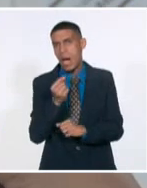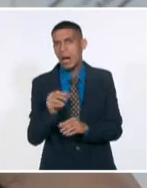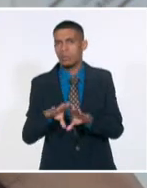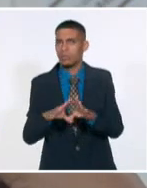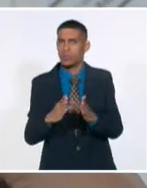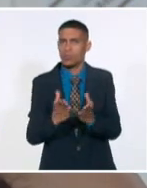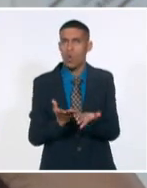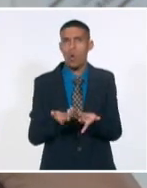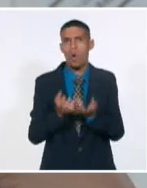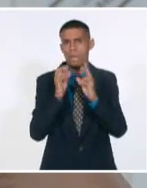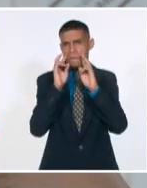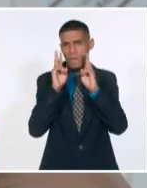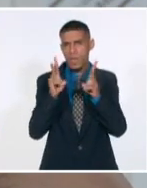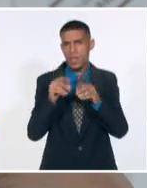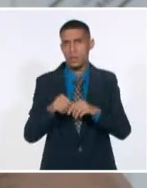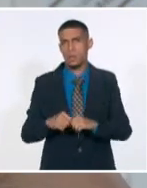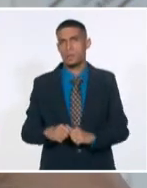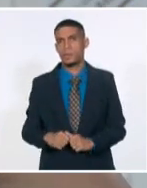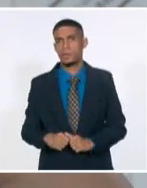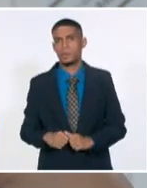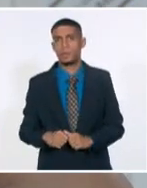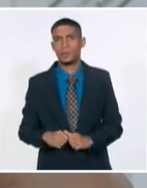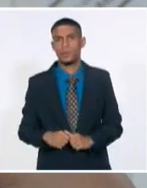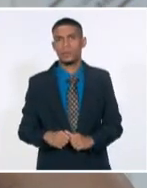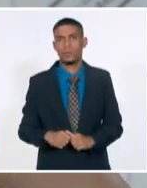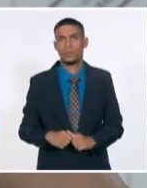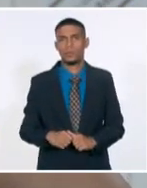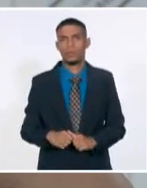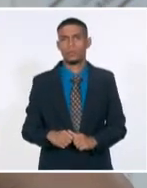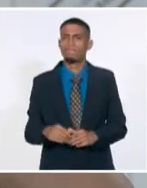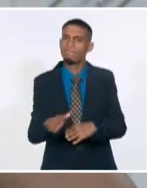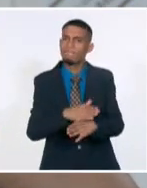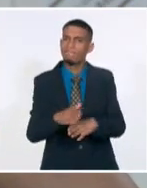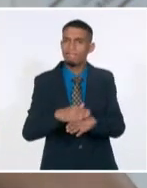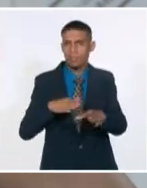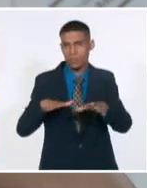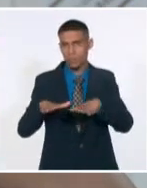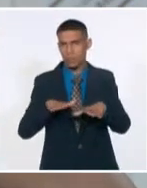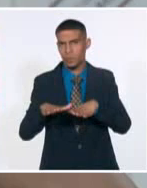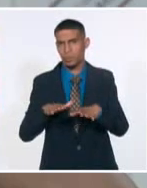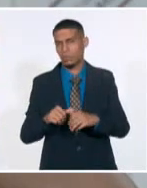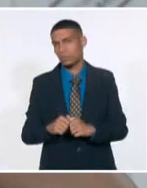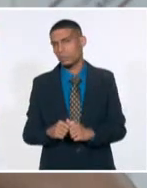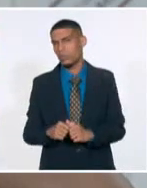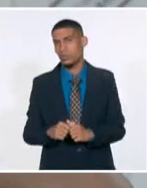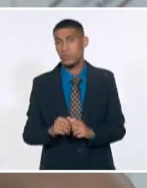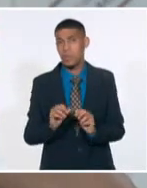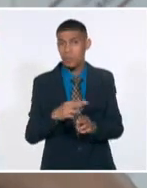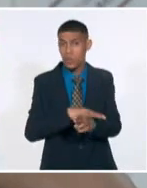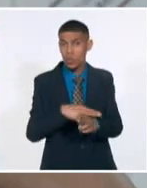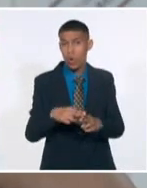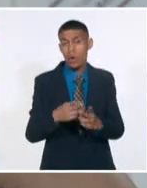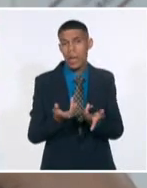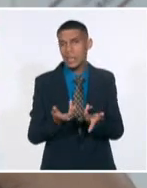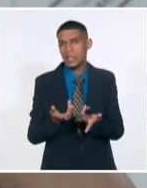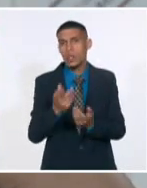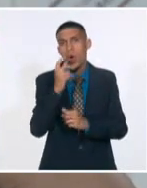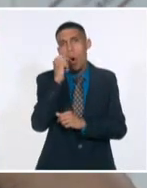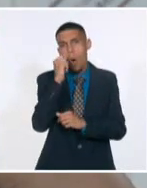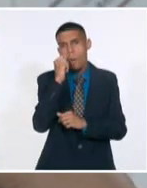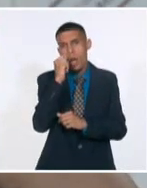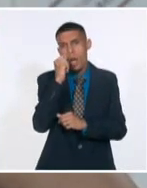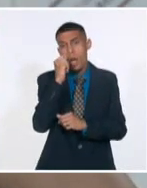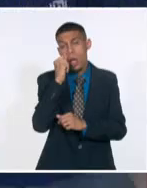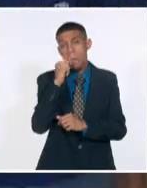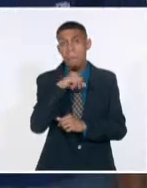todas las vivencias y las cosas que la búsqueda, porque es, la historia es un muchacho que a la raíz de la muerte de la madre busca